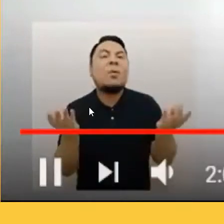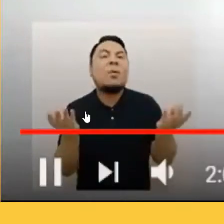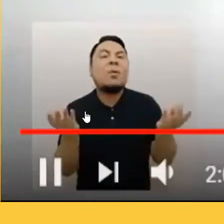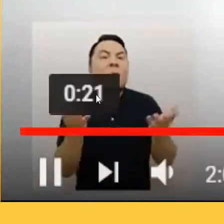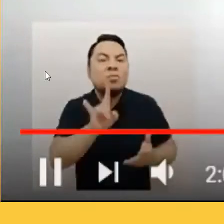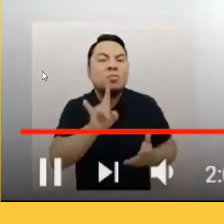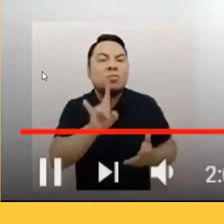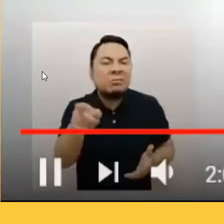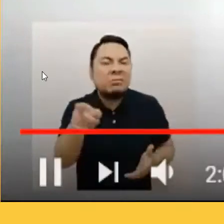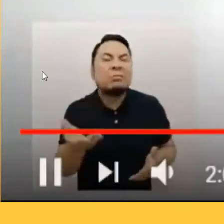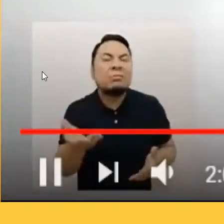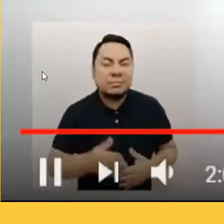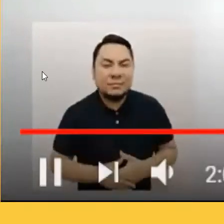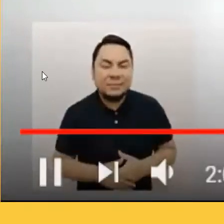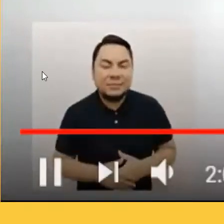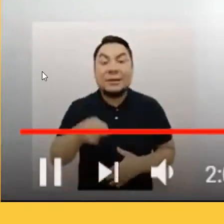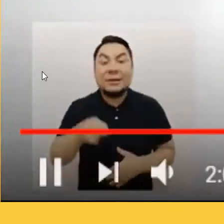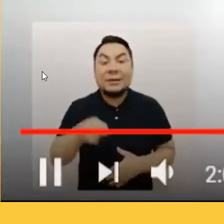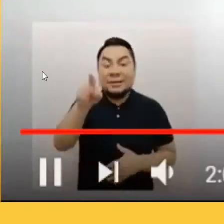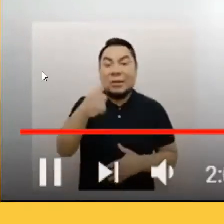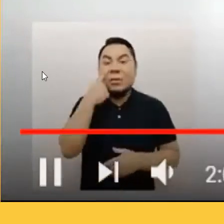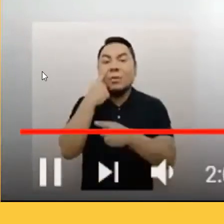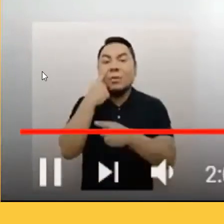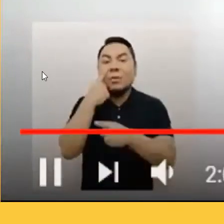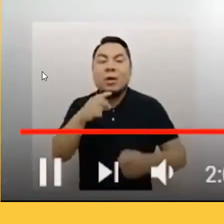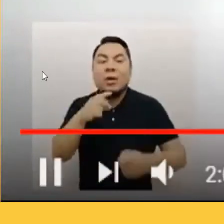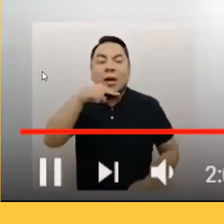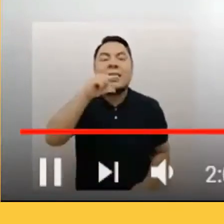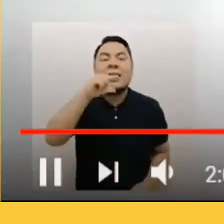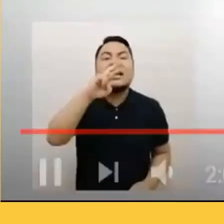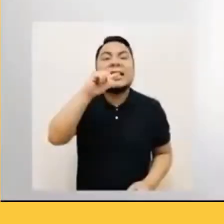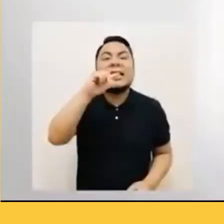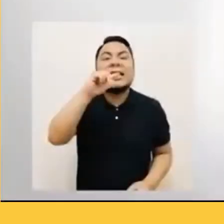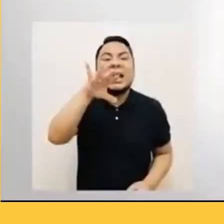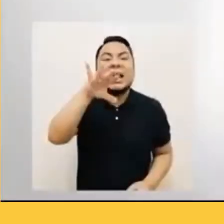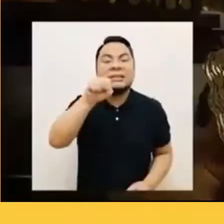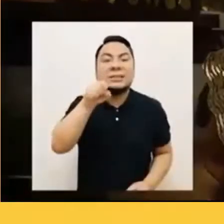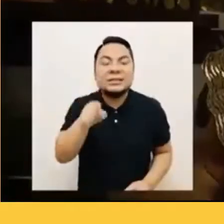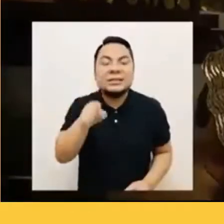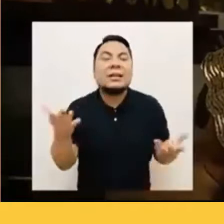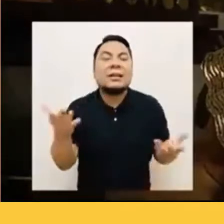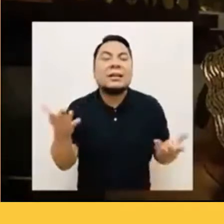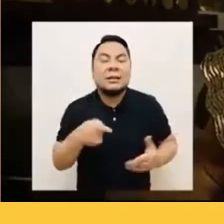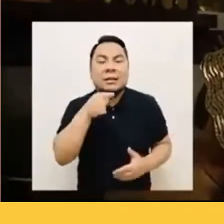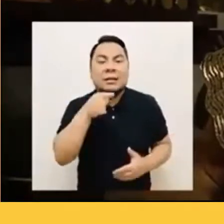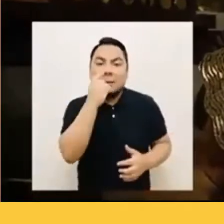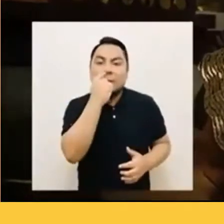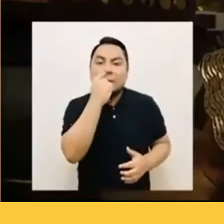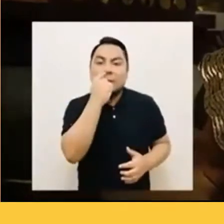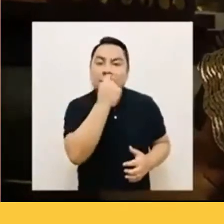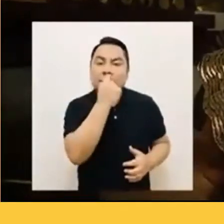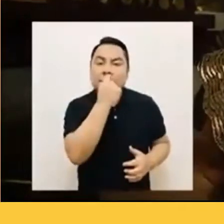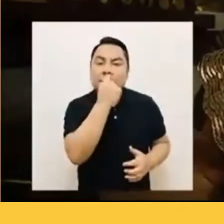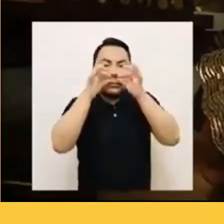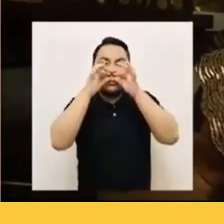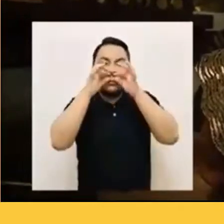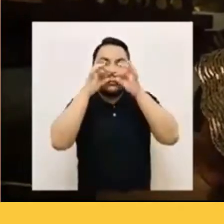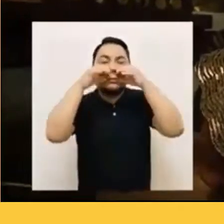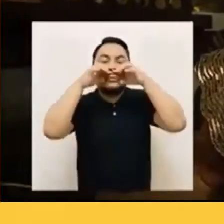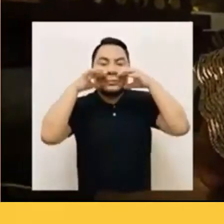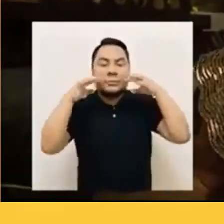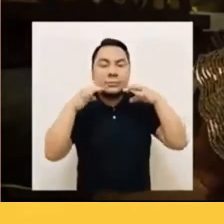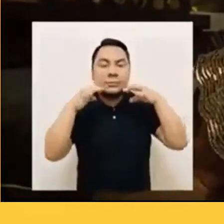¿Cómo los harían? Estas son conocidas como narigueras, ya que se llevaban sujetas en los orificios nasales.